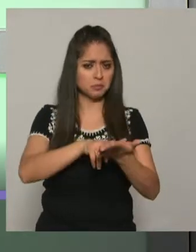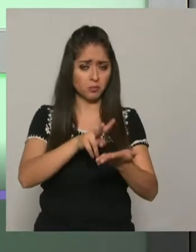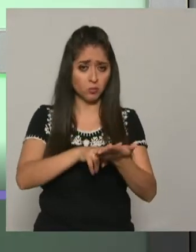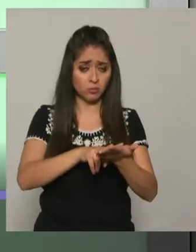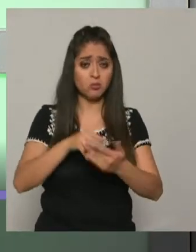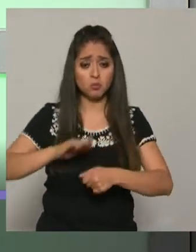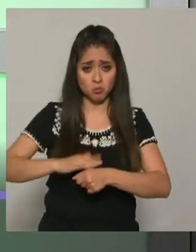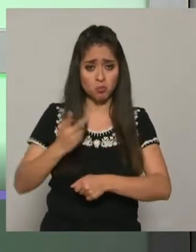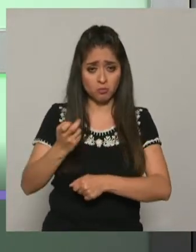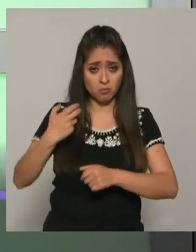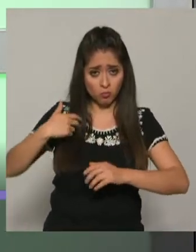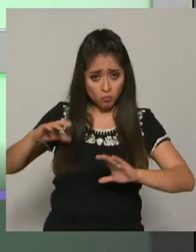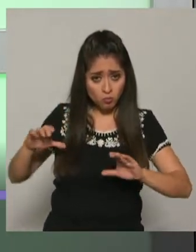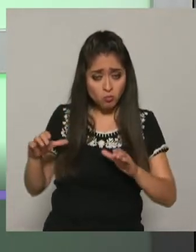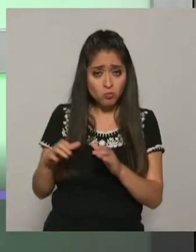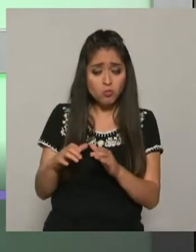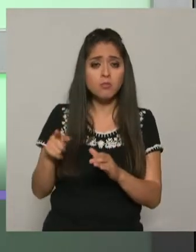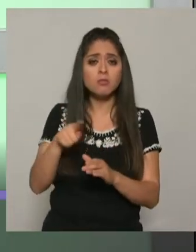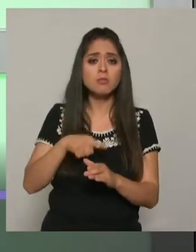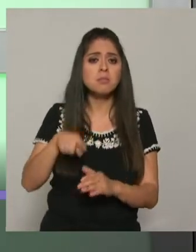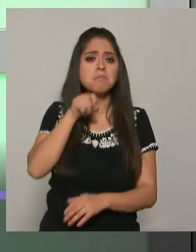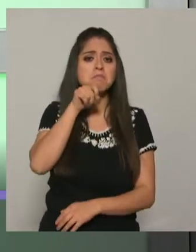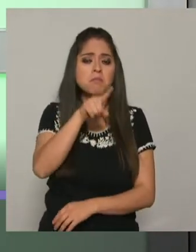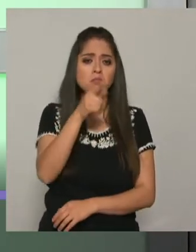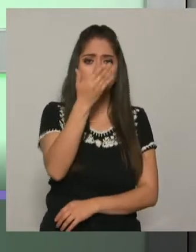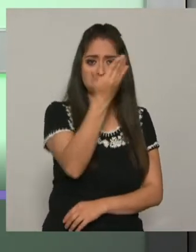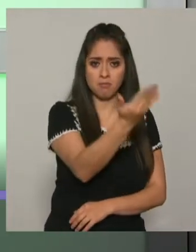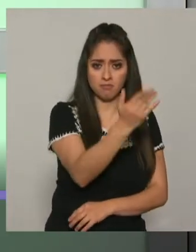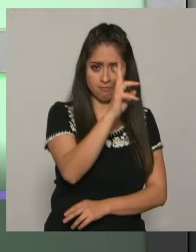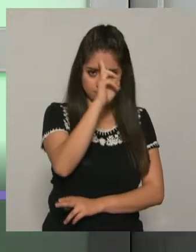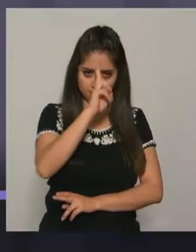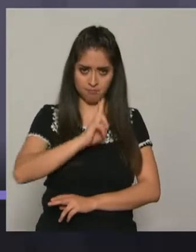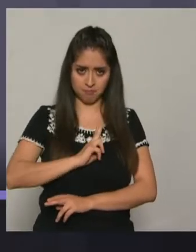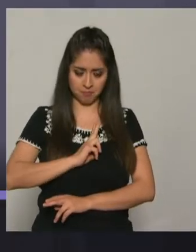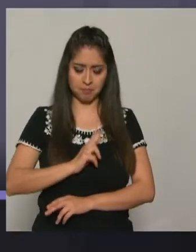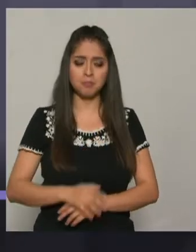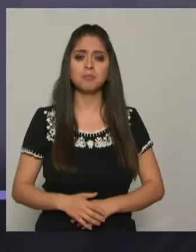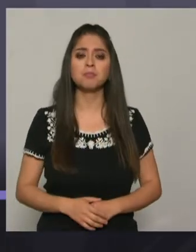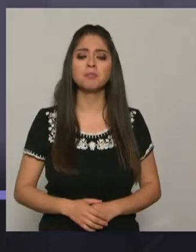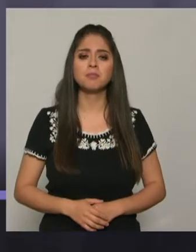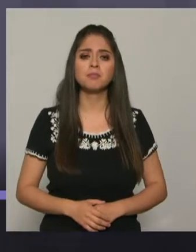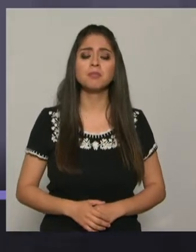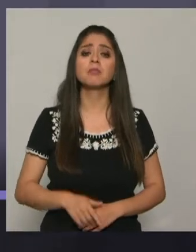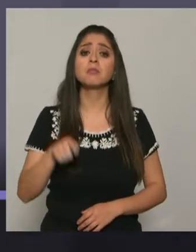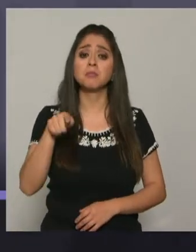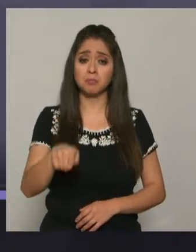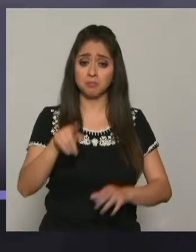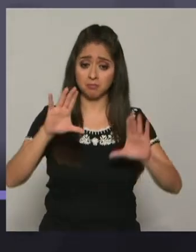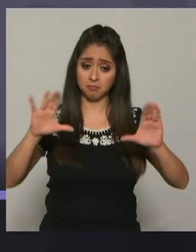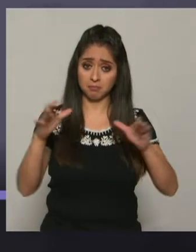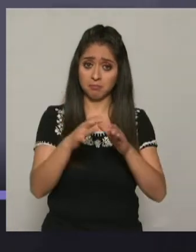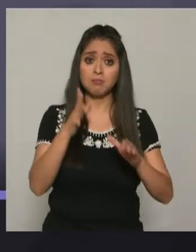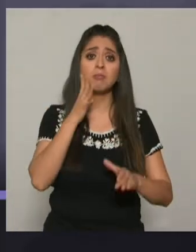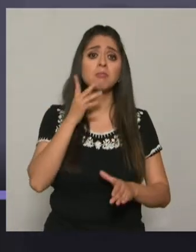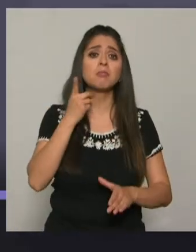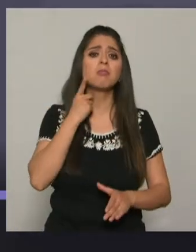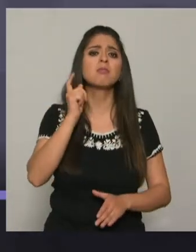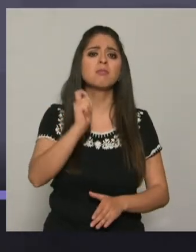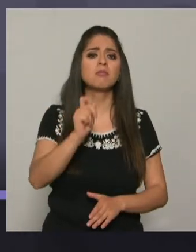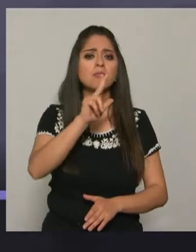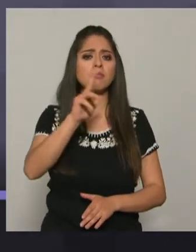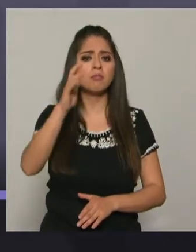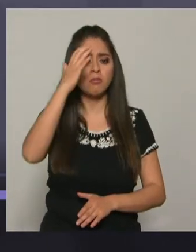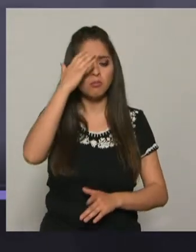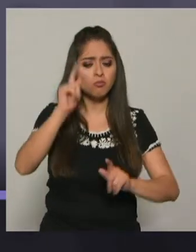demandamos de ustedes el mismo respeto. Con la iniciativa que será analizada en el Congreso local, solo buscamos el reconocimiento de